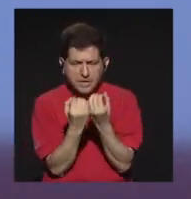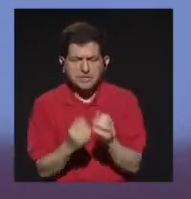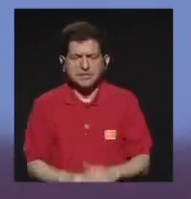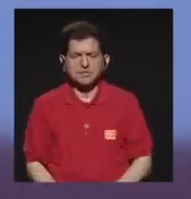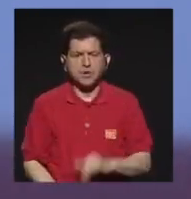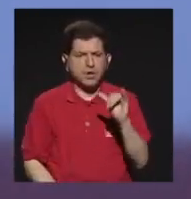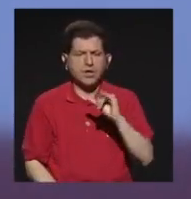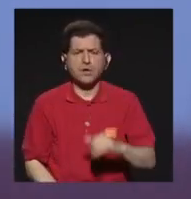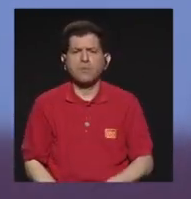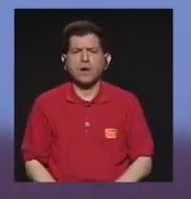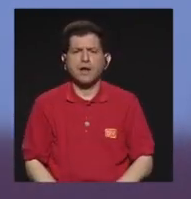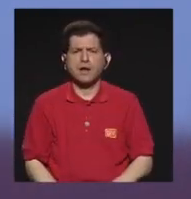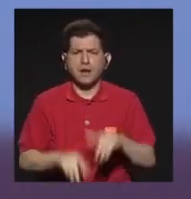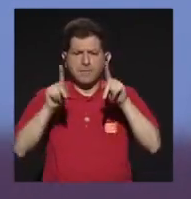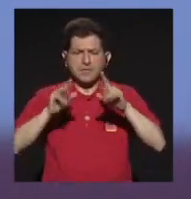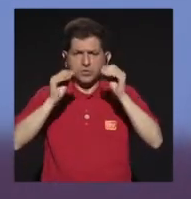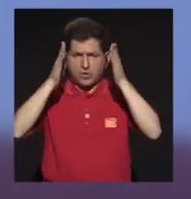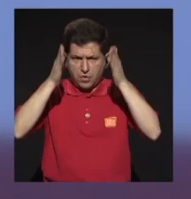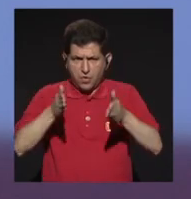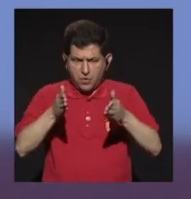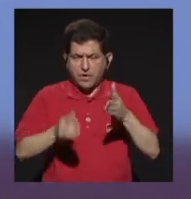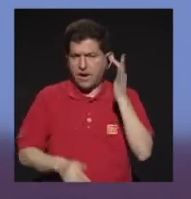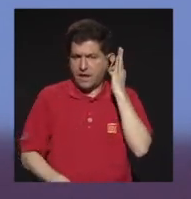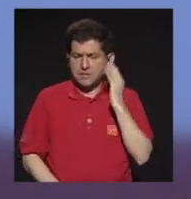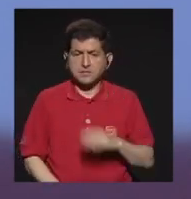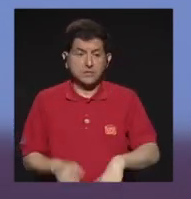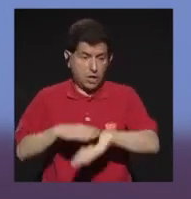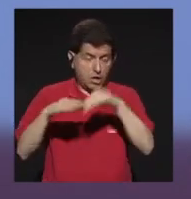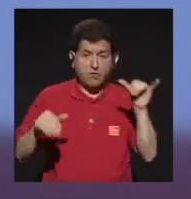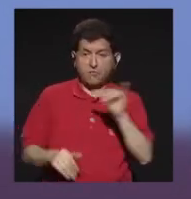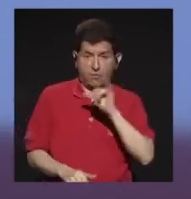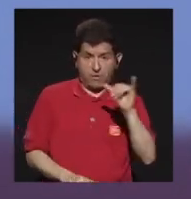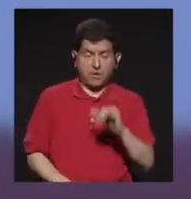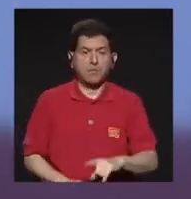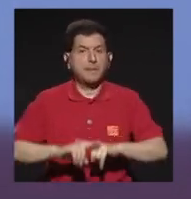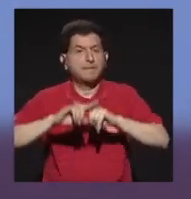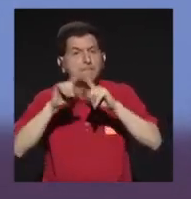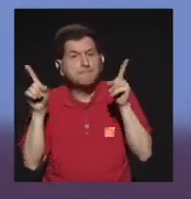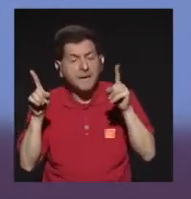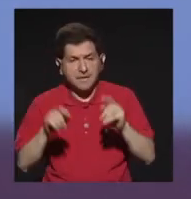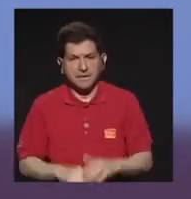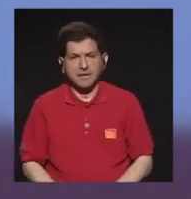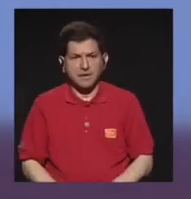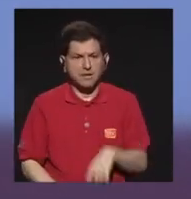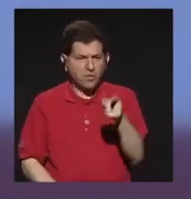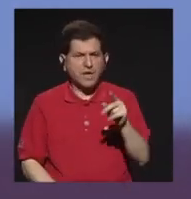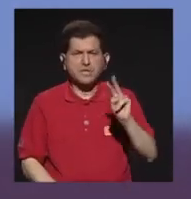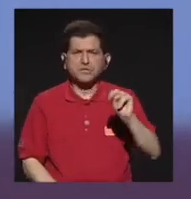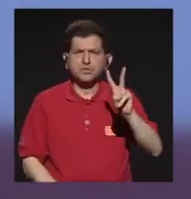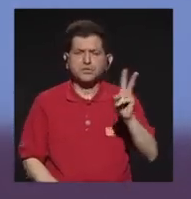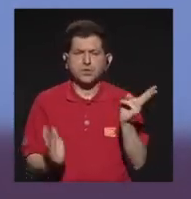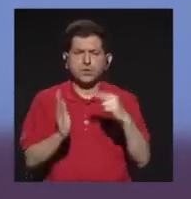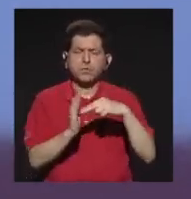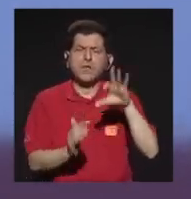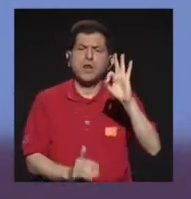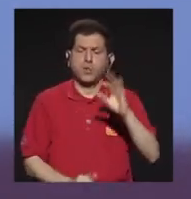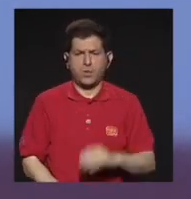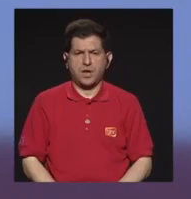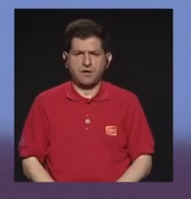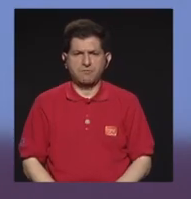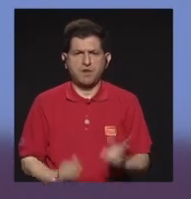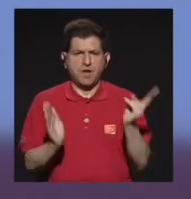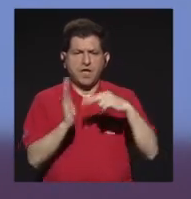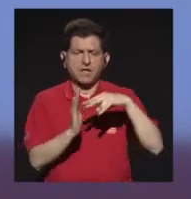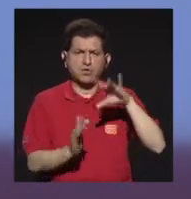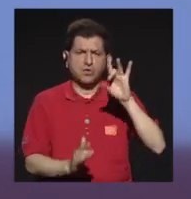académicas no solamente ciudad juárez sino también fuera de ciudad juárez sin embargo esto fue en noviembre del 2009 ya para el